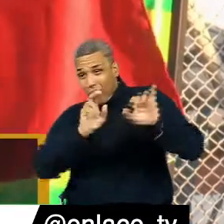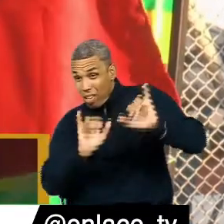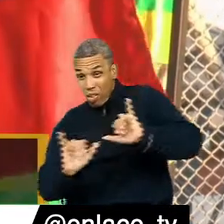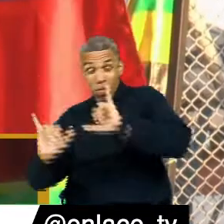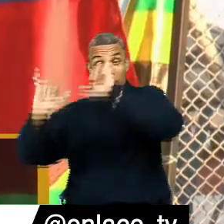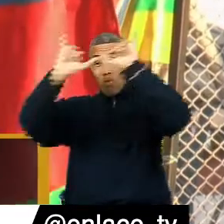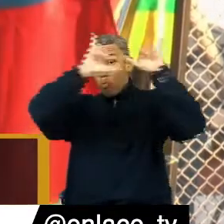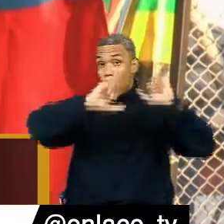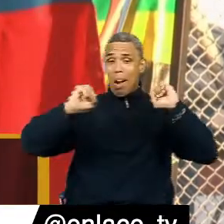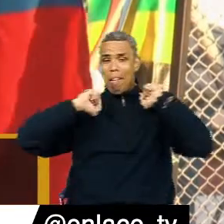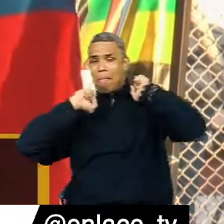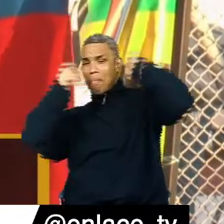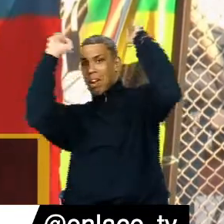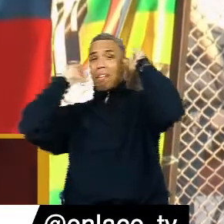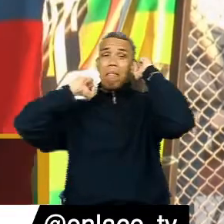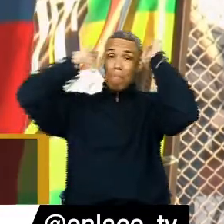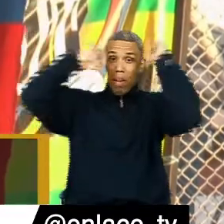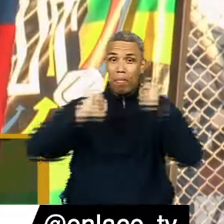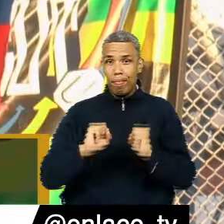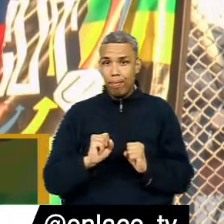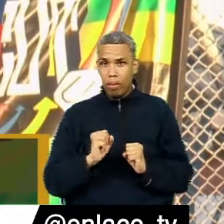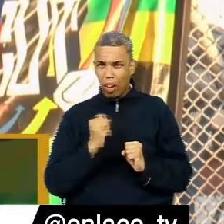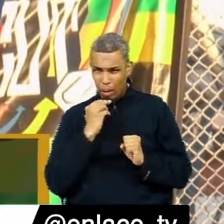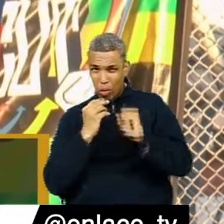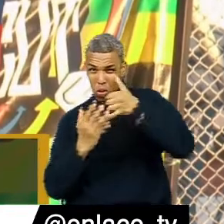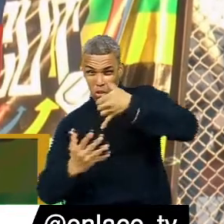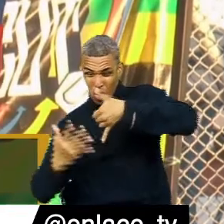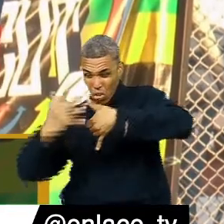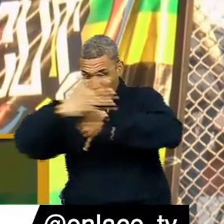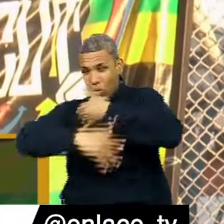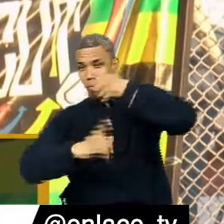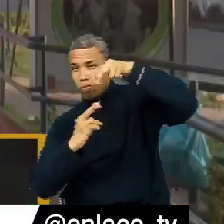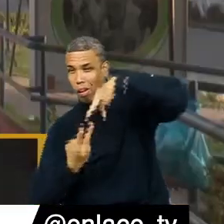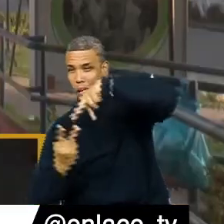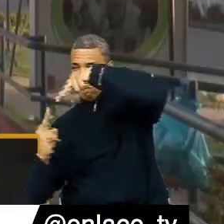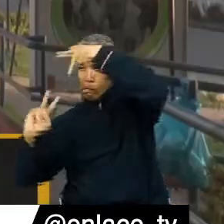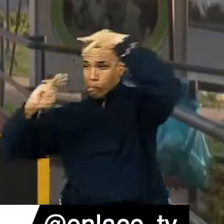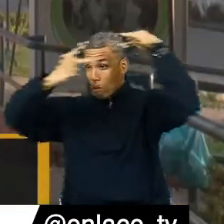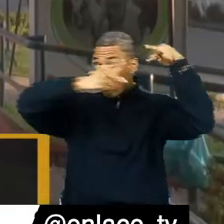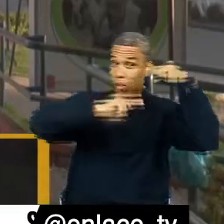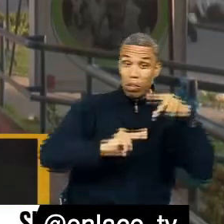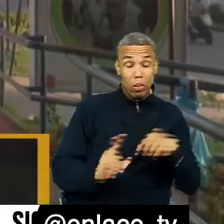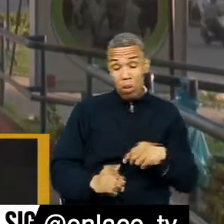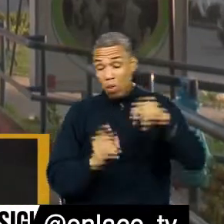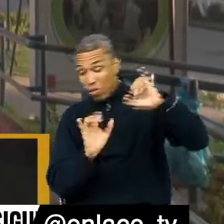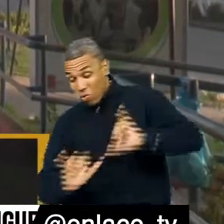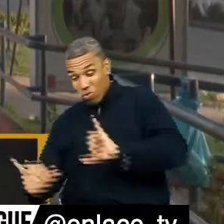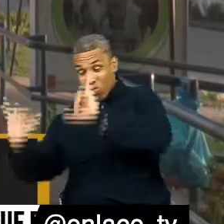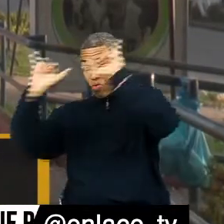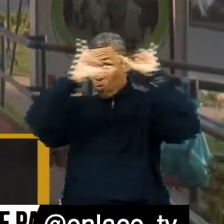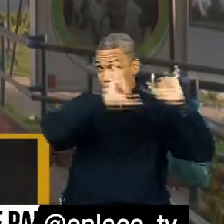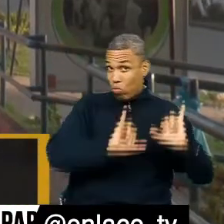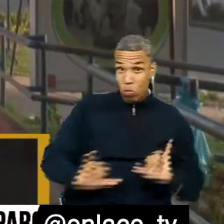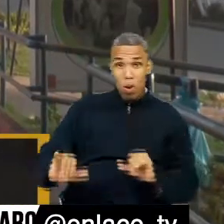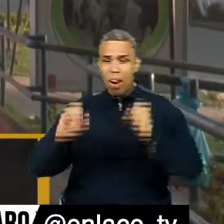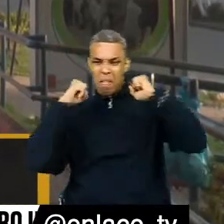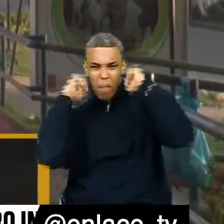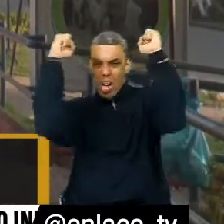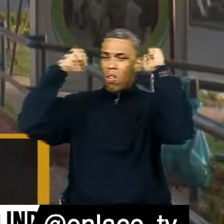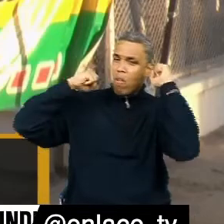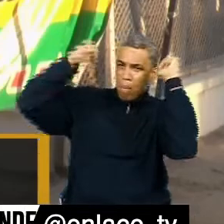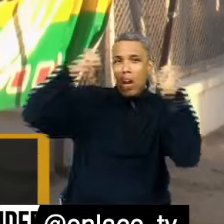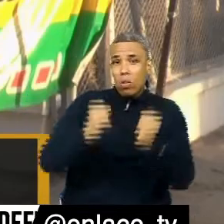decir que en algunas ciudades se ha levantado el movimiento y en otras sigue, y así sucesivamente. Es decir,